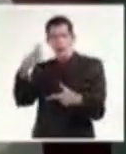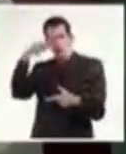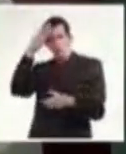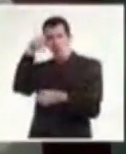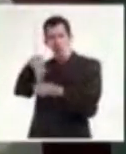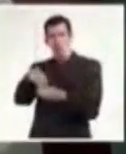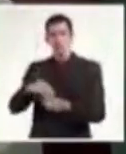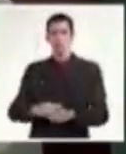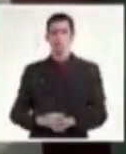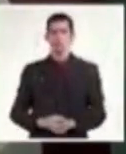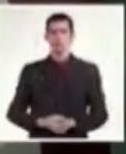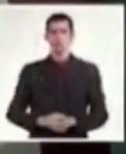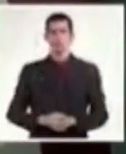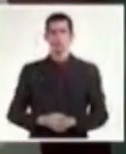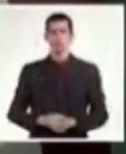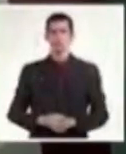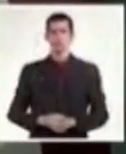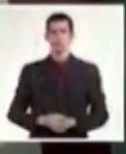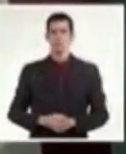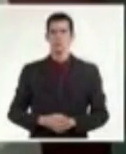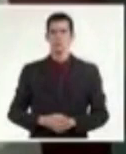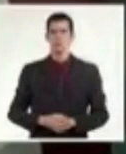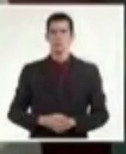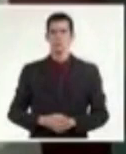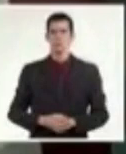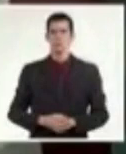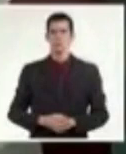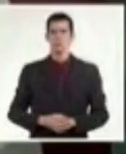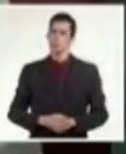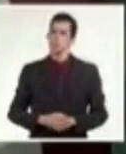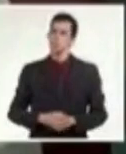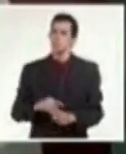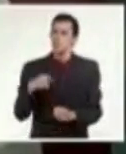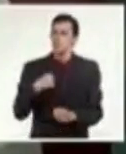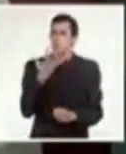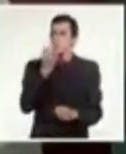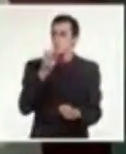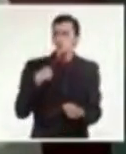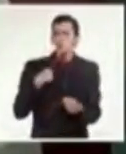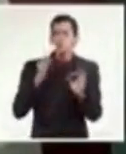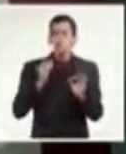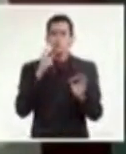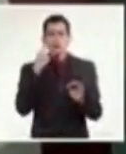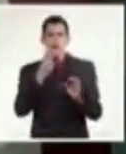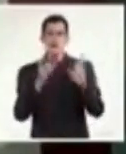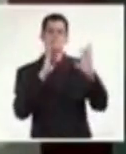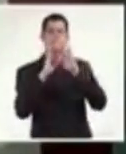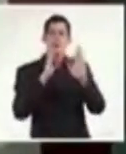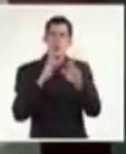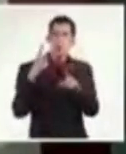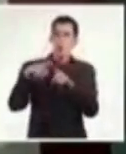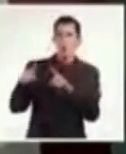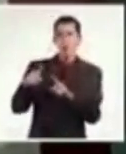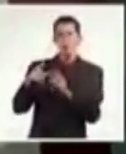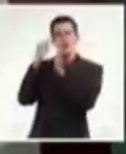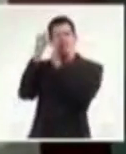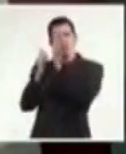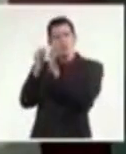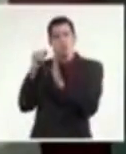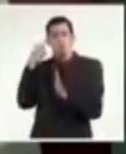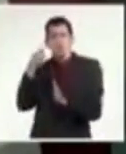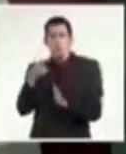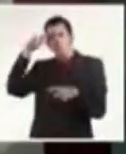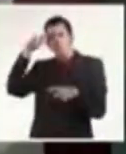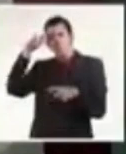Ultra en Facebook y en YouTube, que es Blasfemia. Hubo un día que dijo en una de las directas que